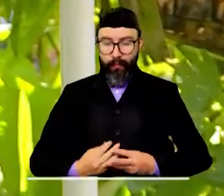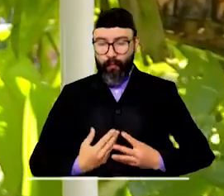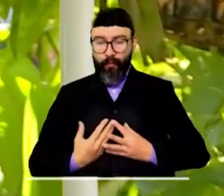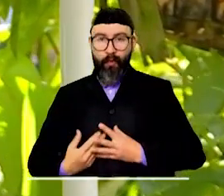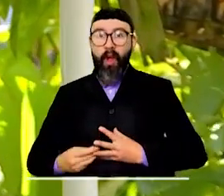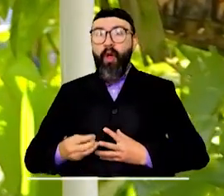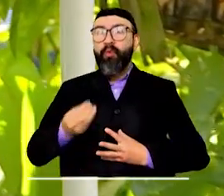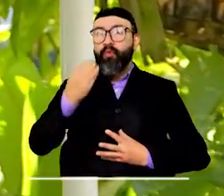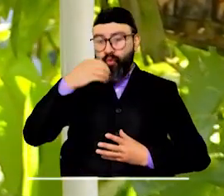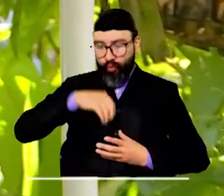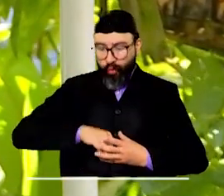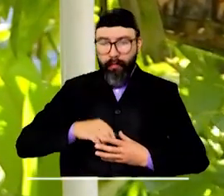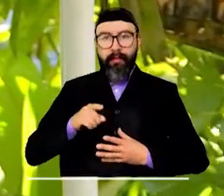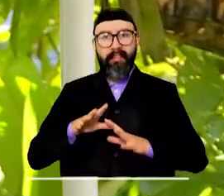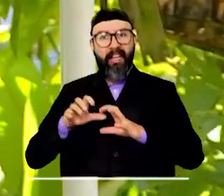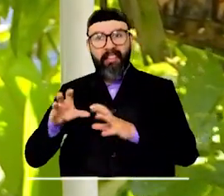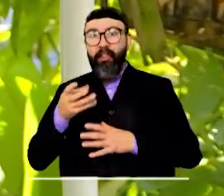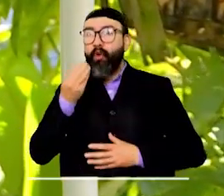comida para el cáncer.